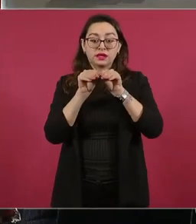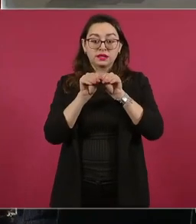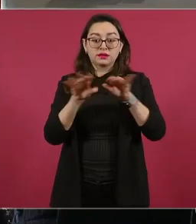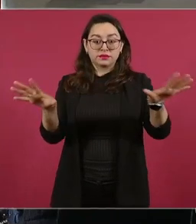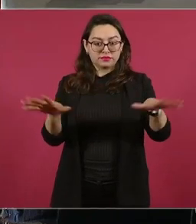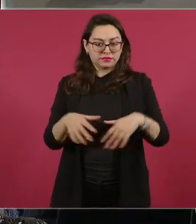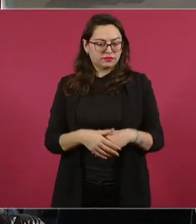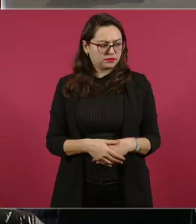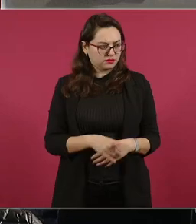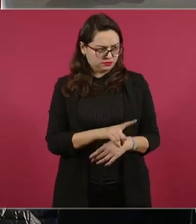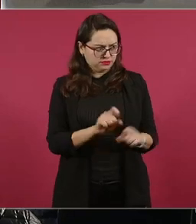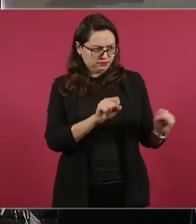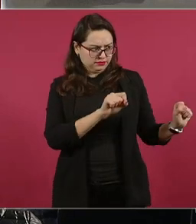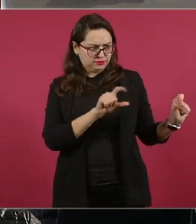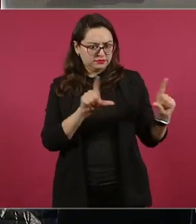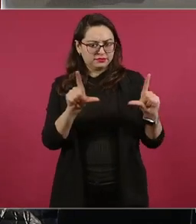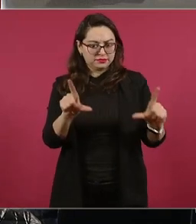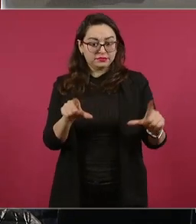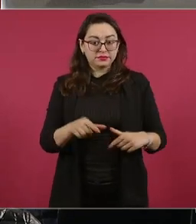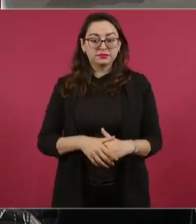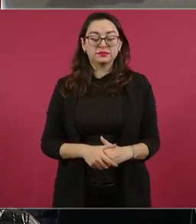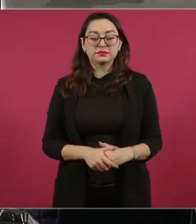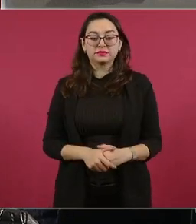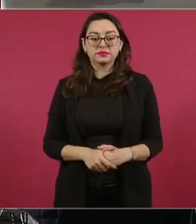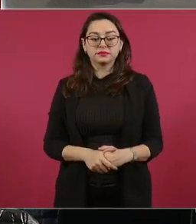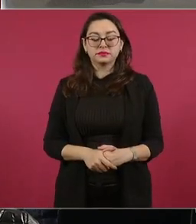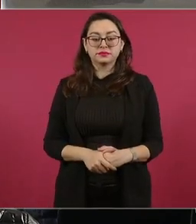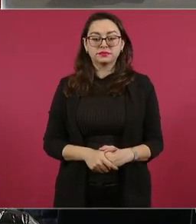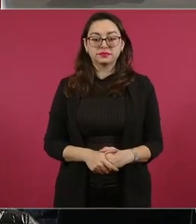¿Por qué no lo pones?